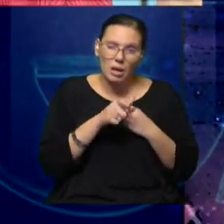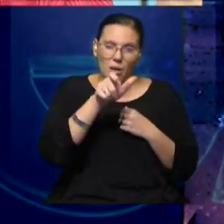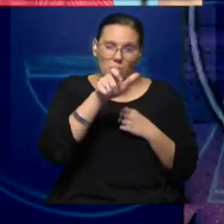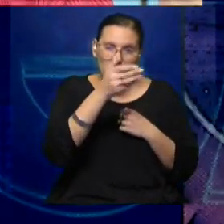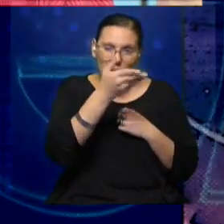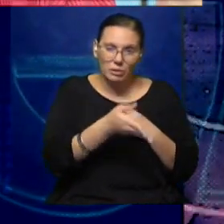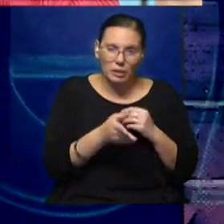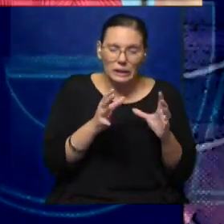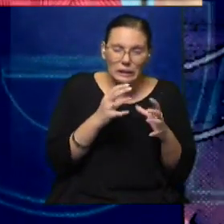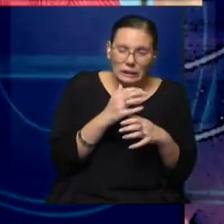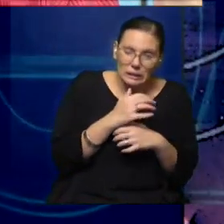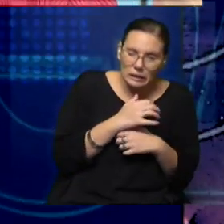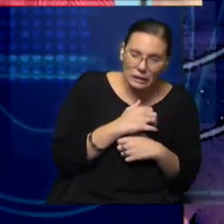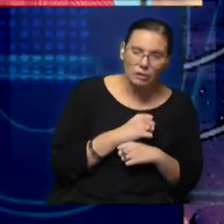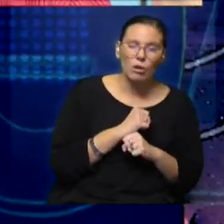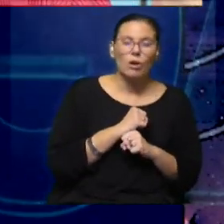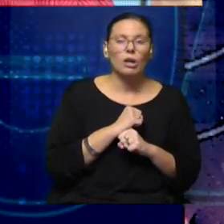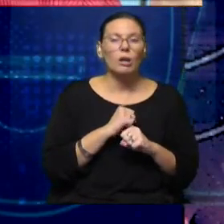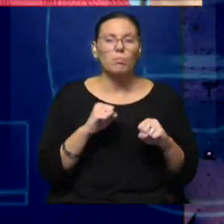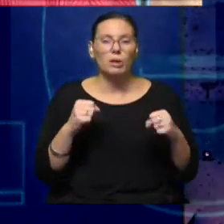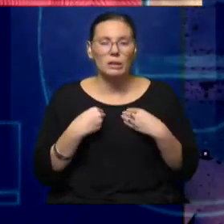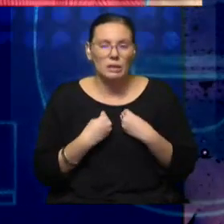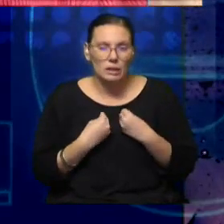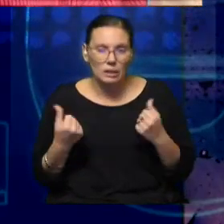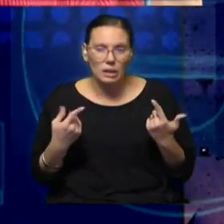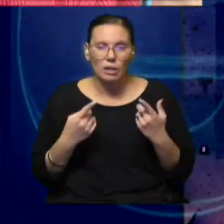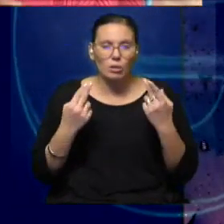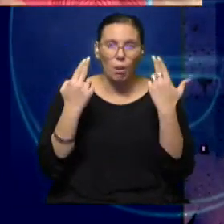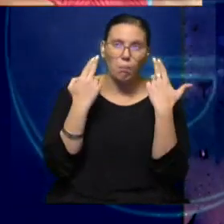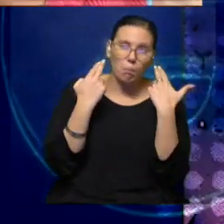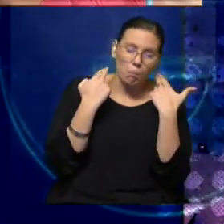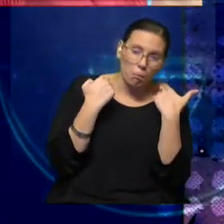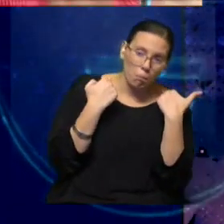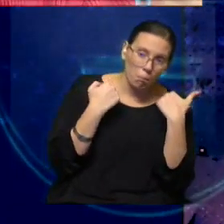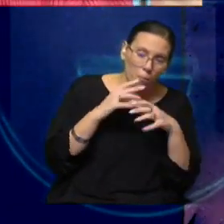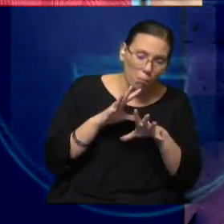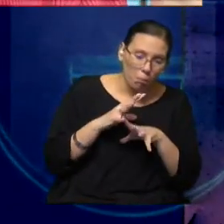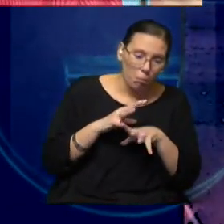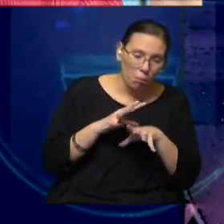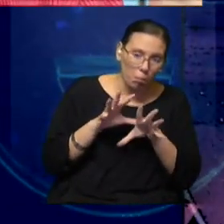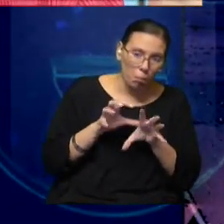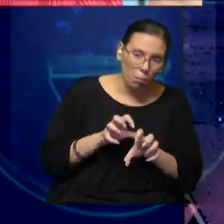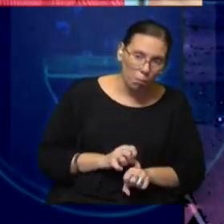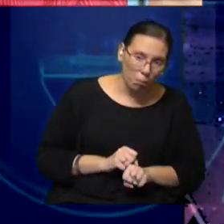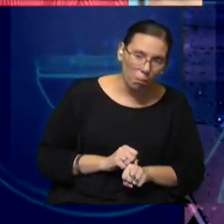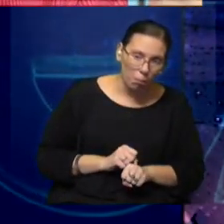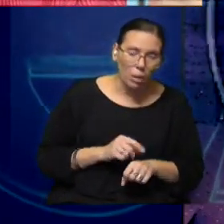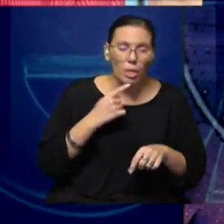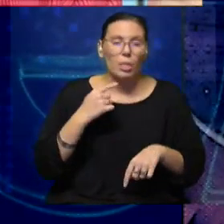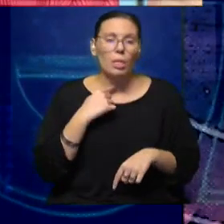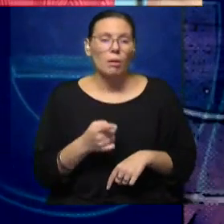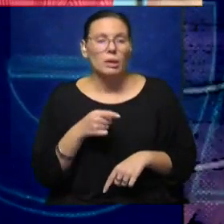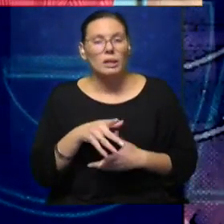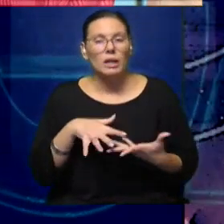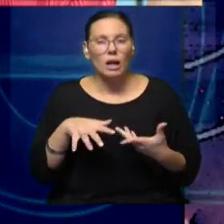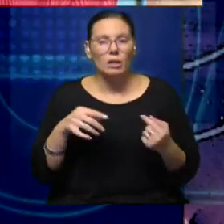se está sintiendo pequeño, posiblemente que se está sintiendo desempoderado, claro, como medio vulnerable. Y todas esas